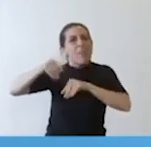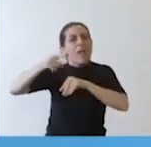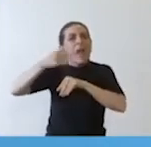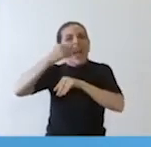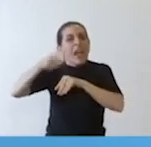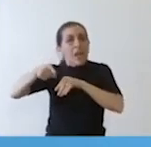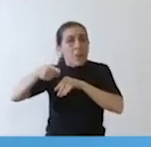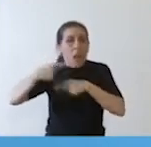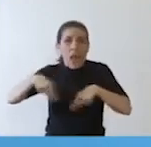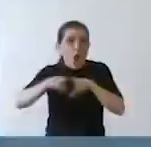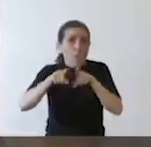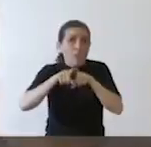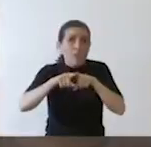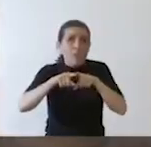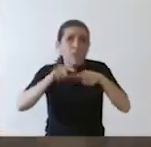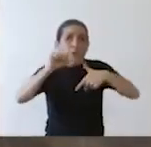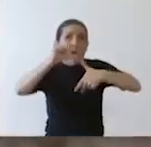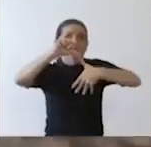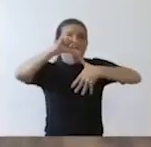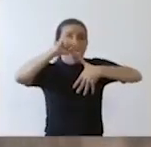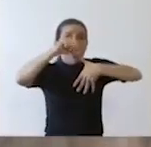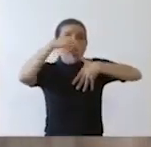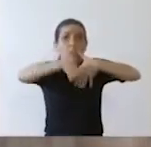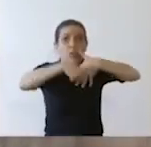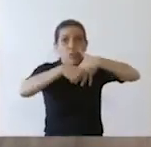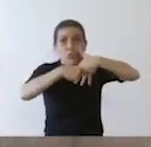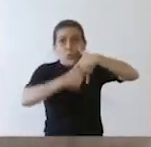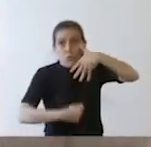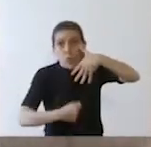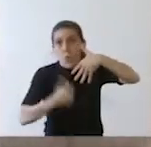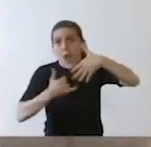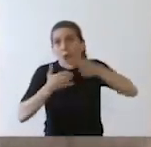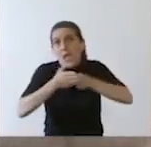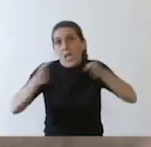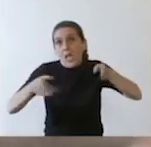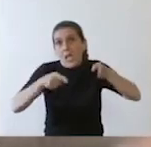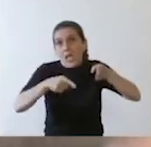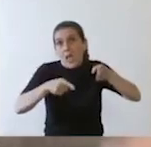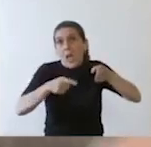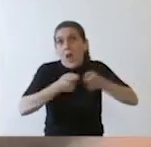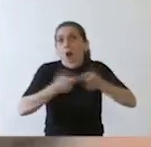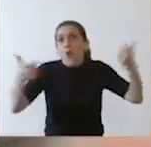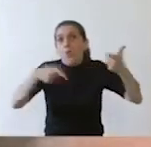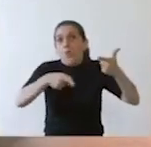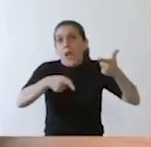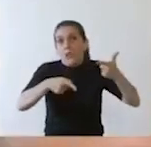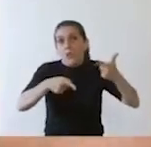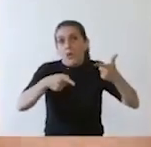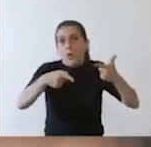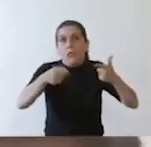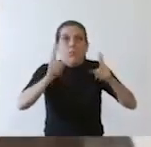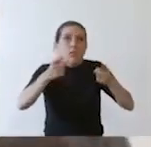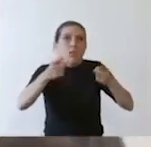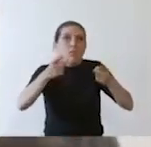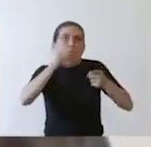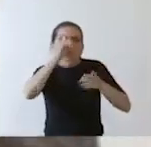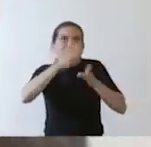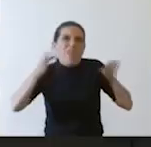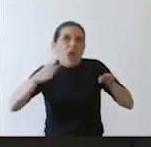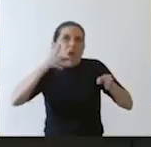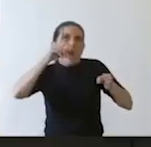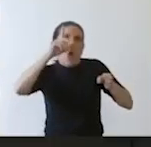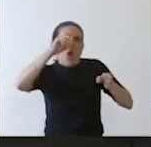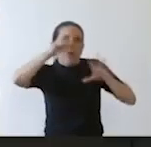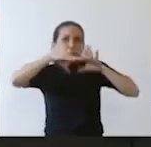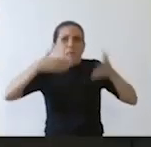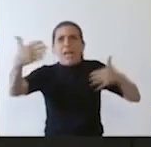tenemos como país del hemisferio sur con un pico de influenza estacional en el aumento de la demanda durante el invierno, que en